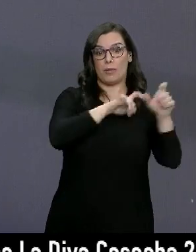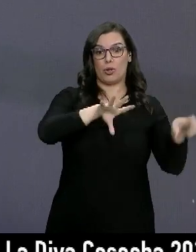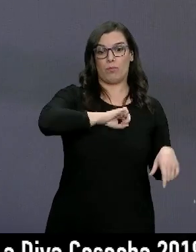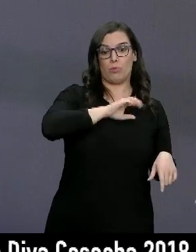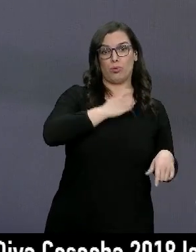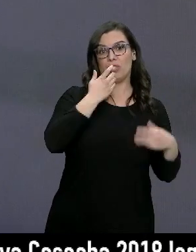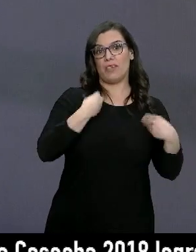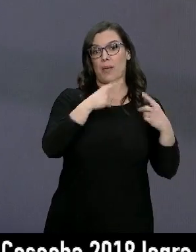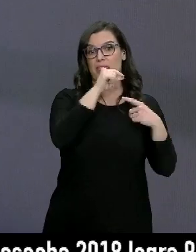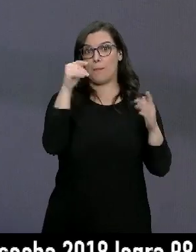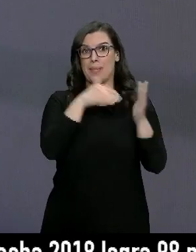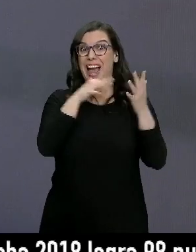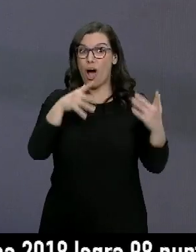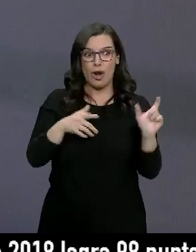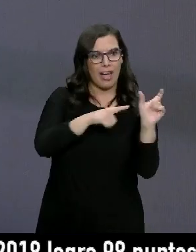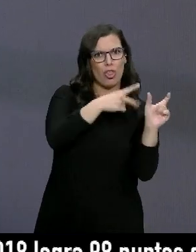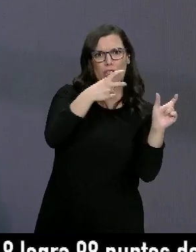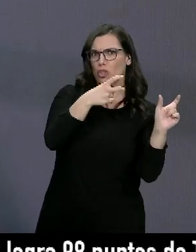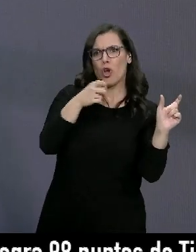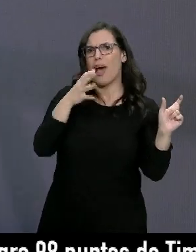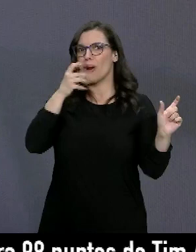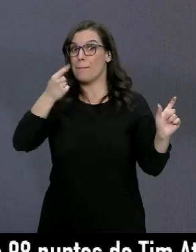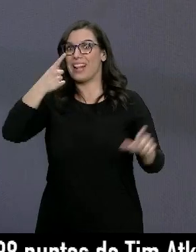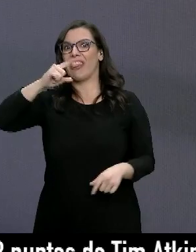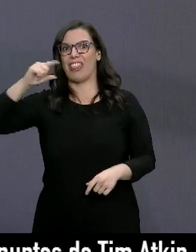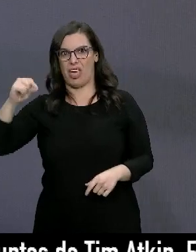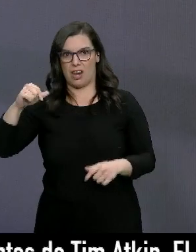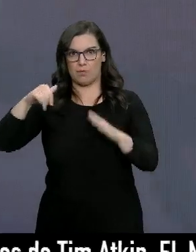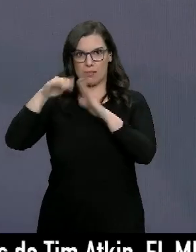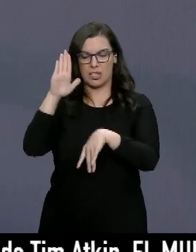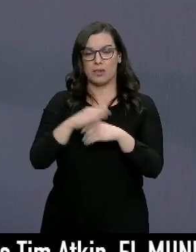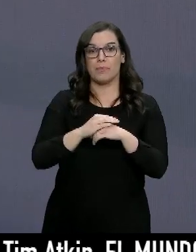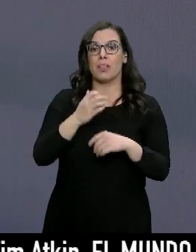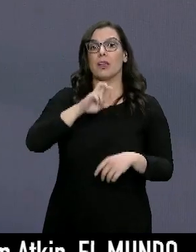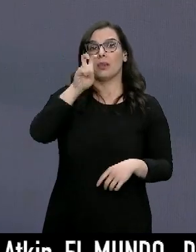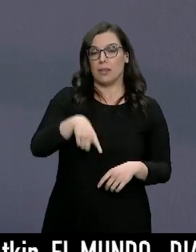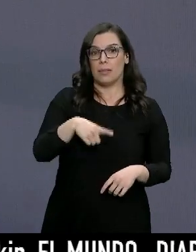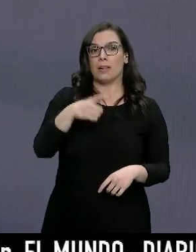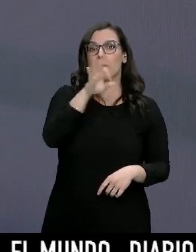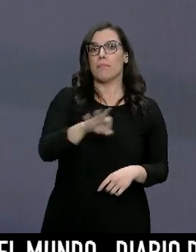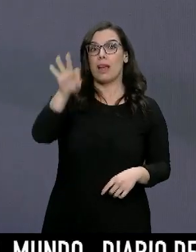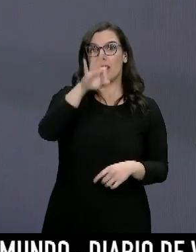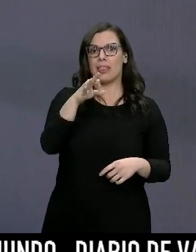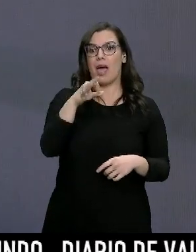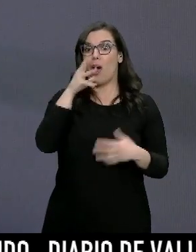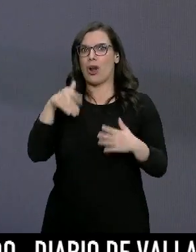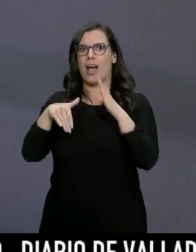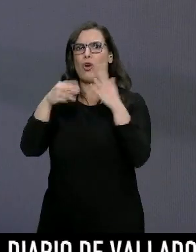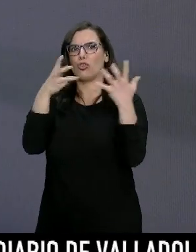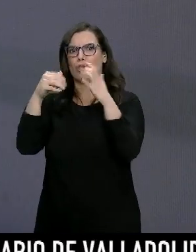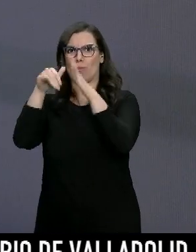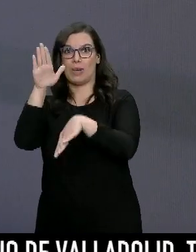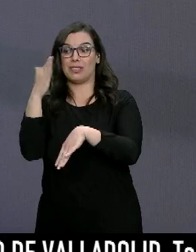habitantes a superar ahora los 1.100. Otro ejemplo, Palencia supera los 800, cuando en noviembre se situaba